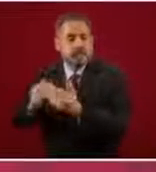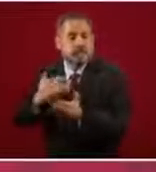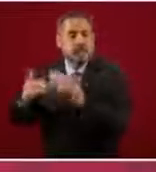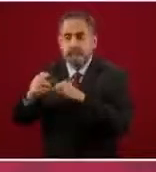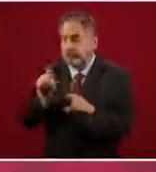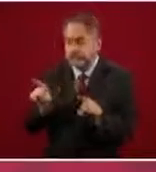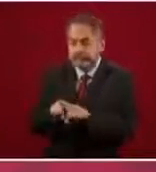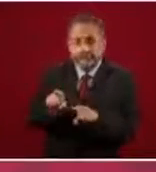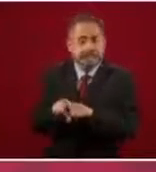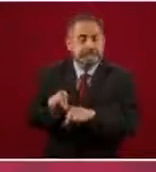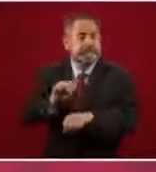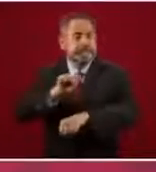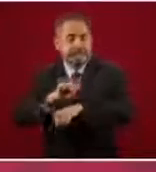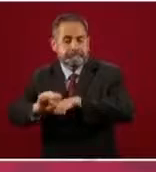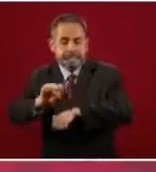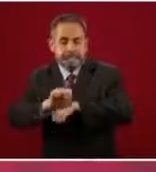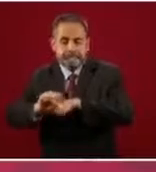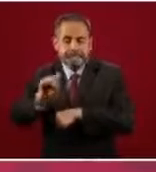Salvador.